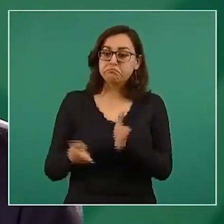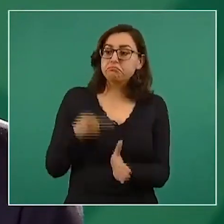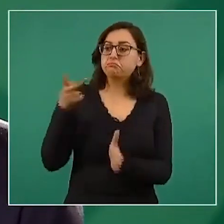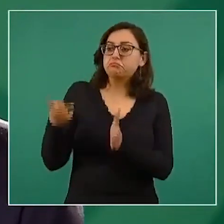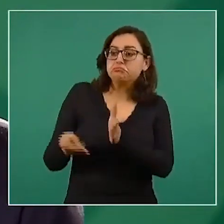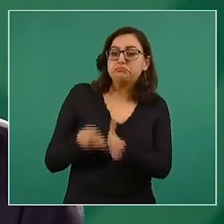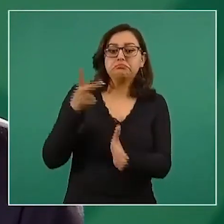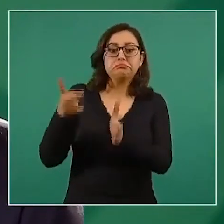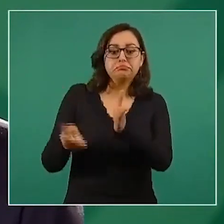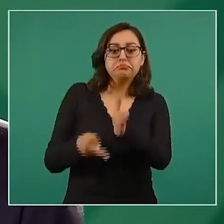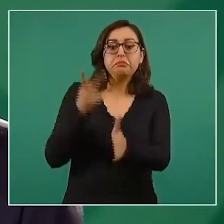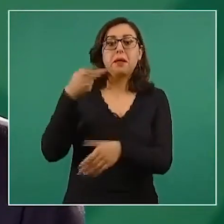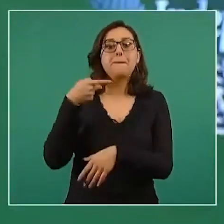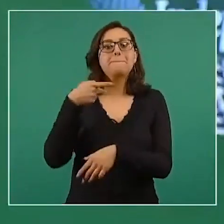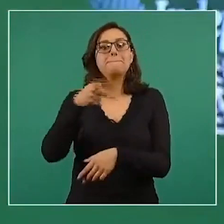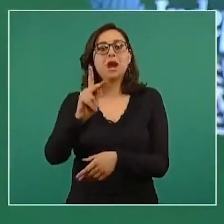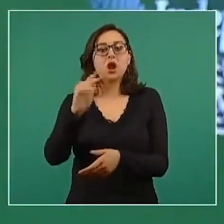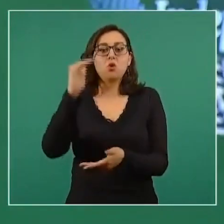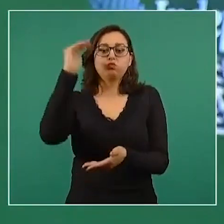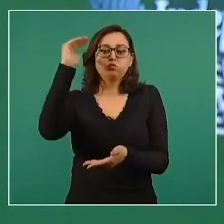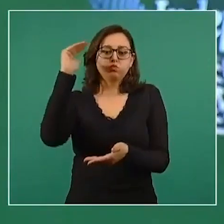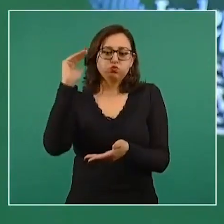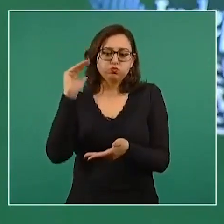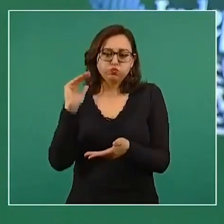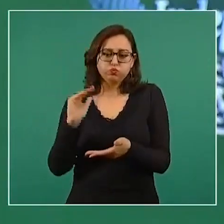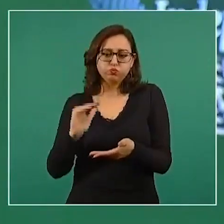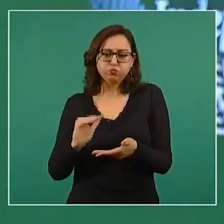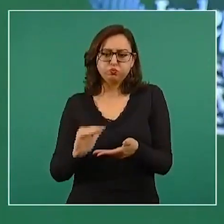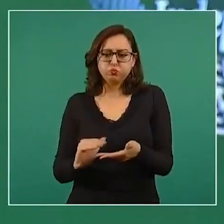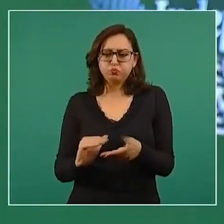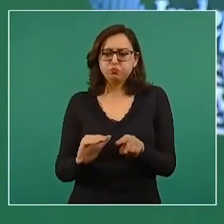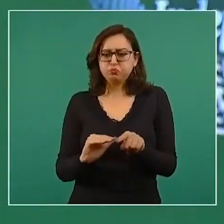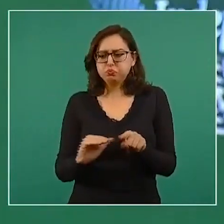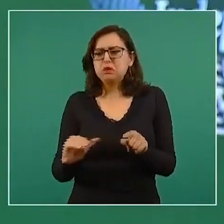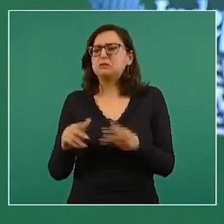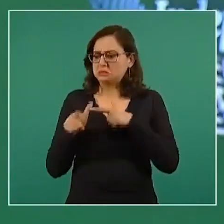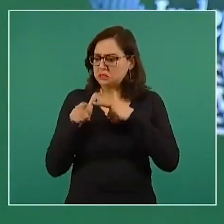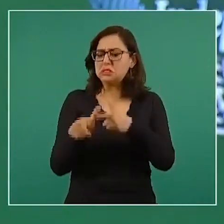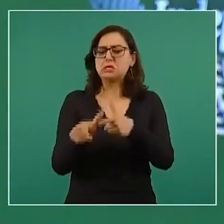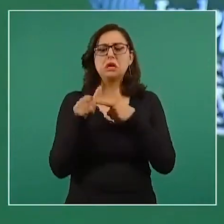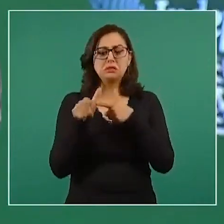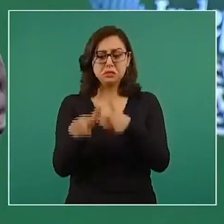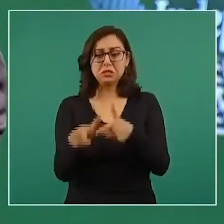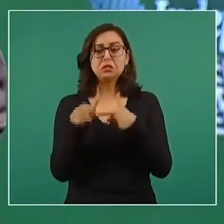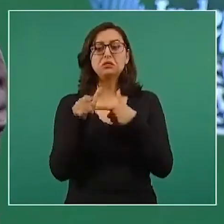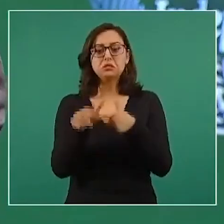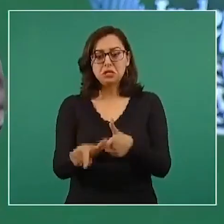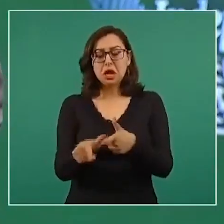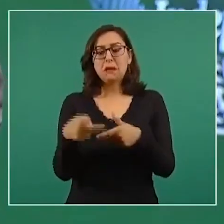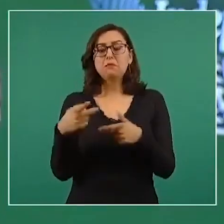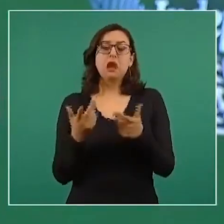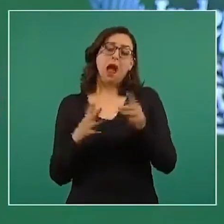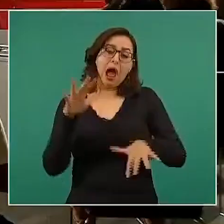la enfermedad COVID-19 se empiecen a manifestar como una enfermedad persistente, probablemente con ciclos